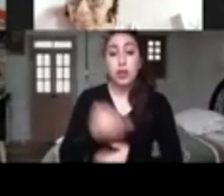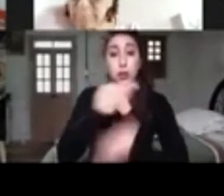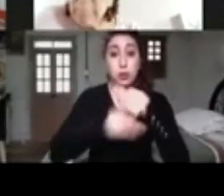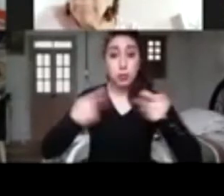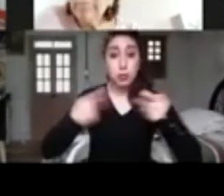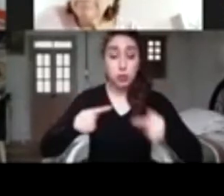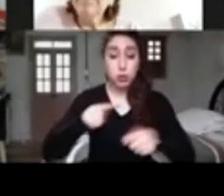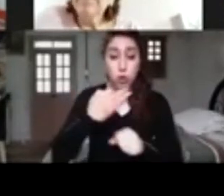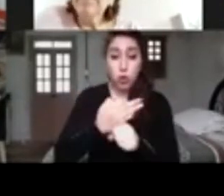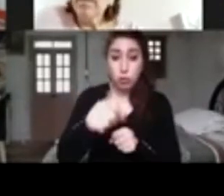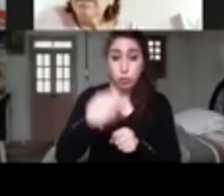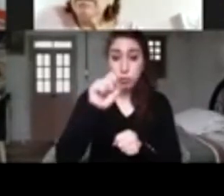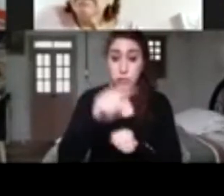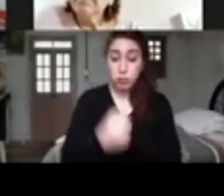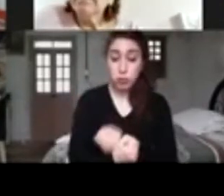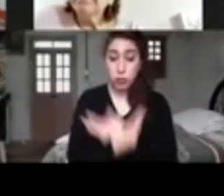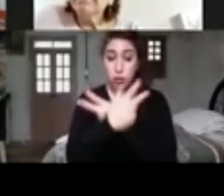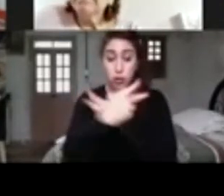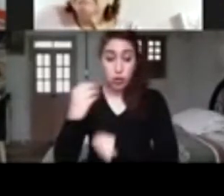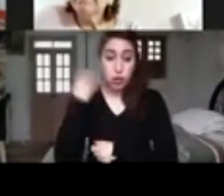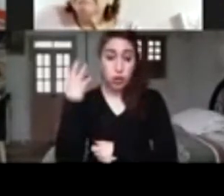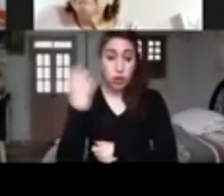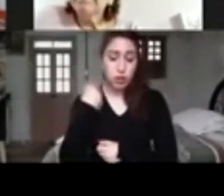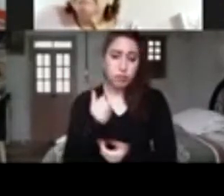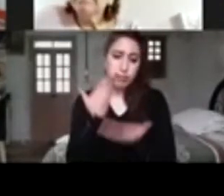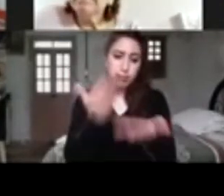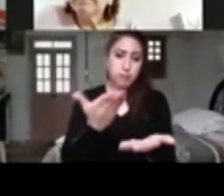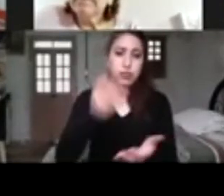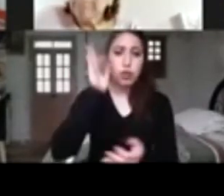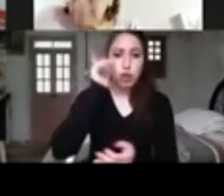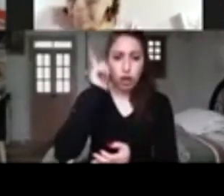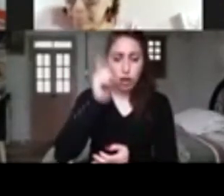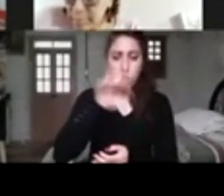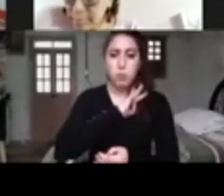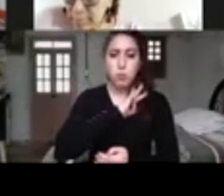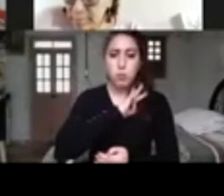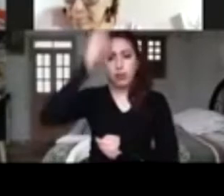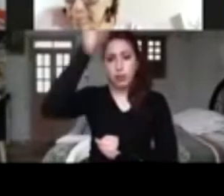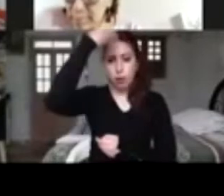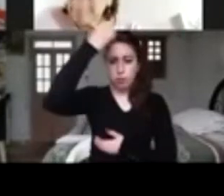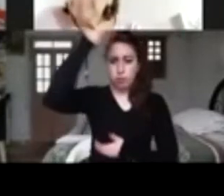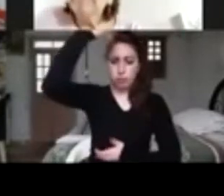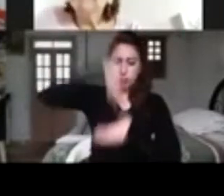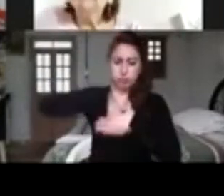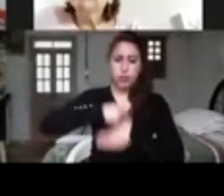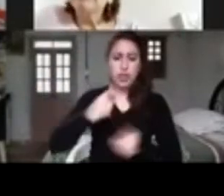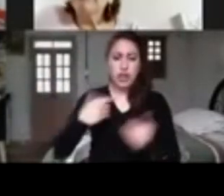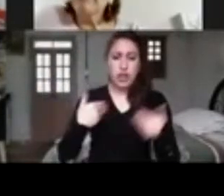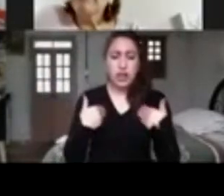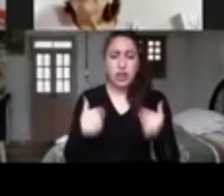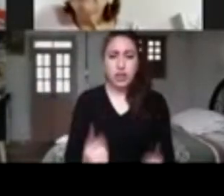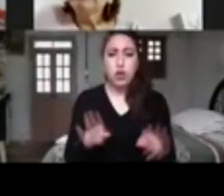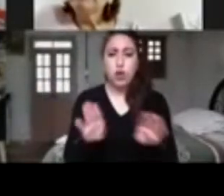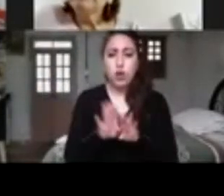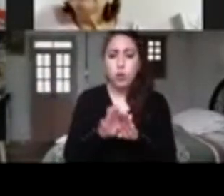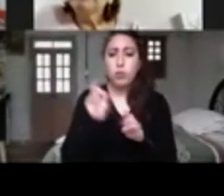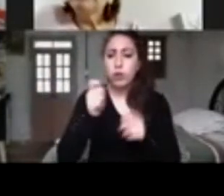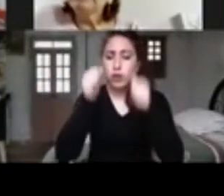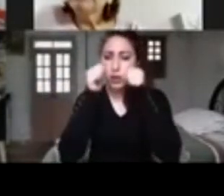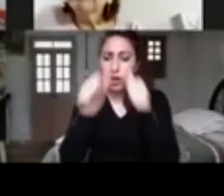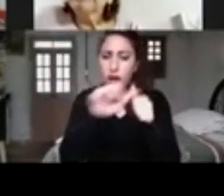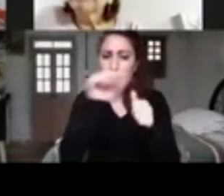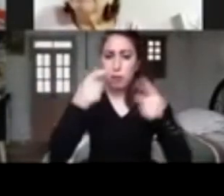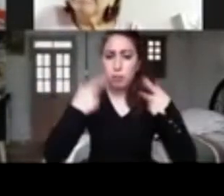certeza de que este tipo de ejercicios permitan reflexionar e identificar mejores prácticas de atención a personas en situación